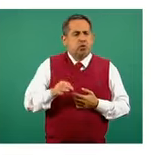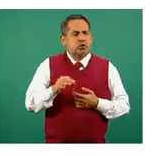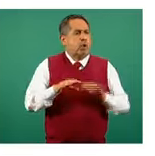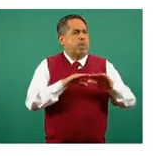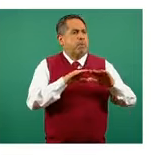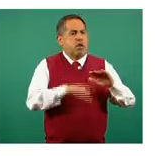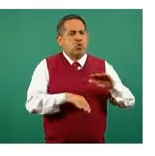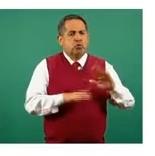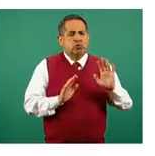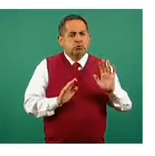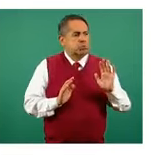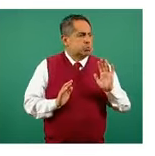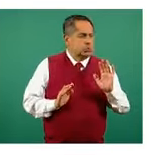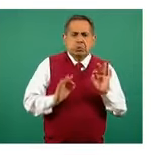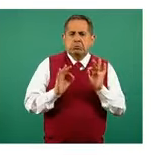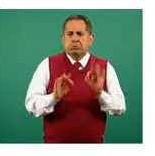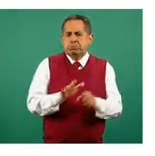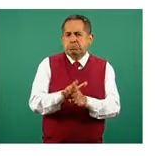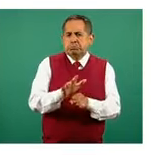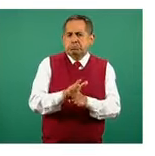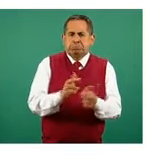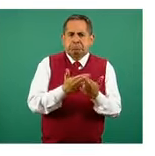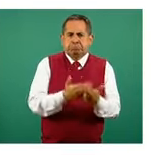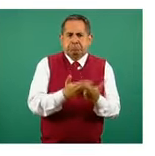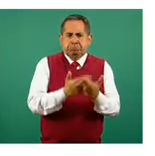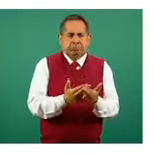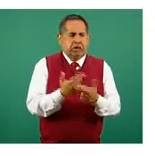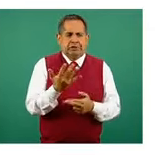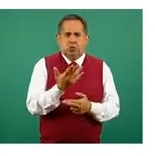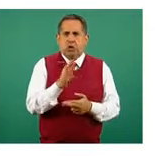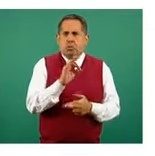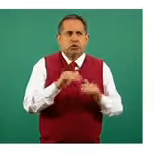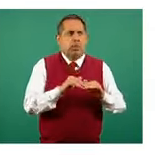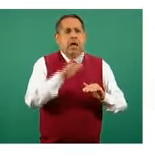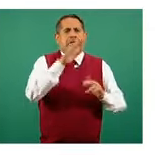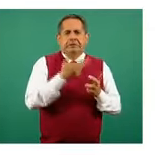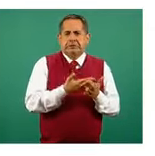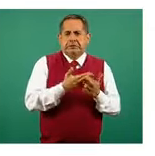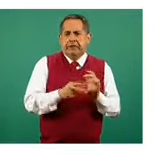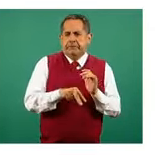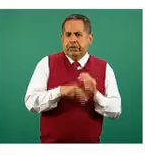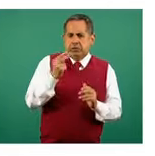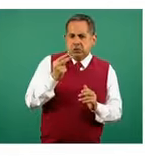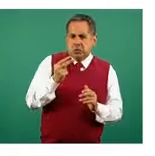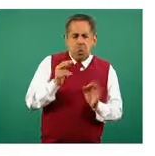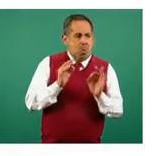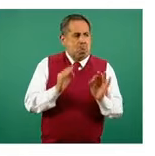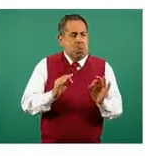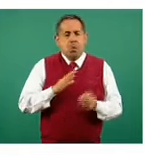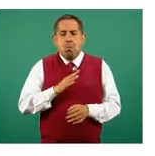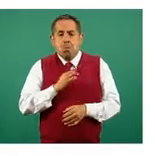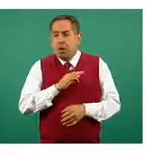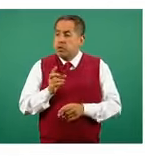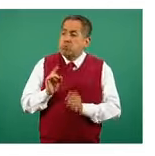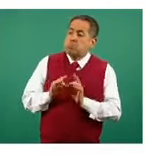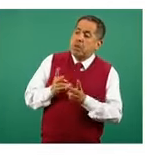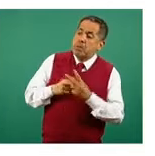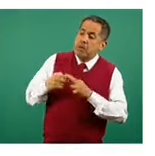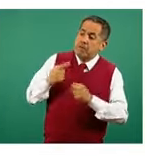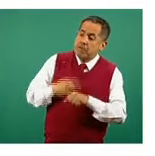de ocupación, por lo tanto tienen más de la mitad de sus camas disponibles para atender a los pacientes que así lo